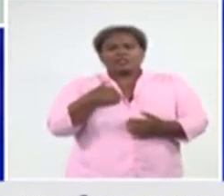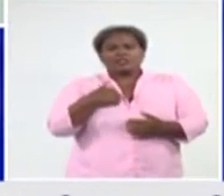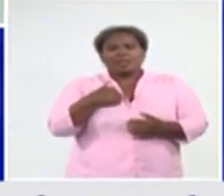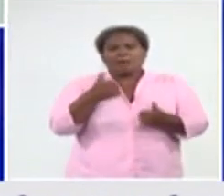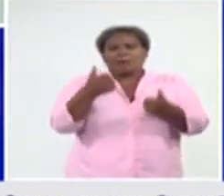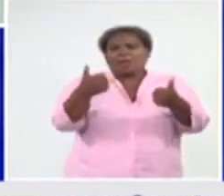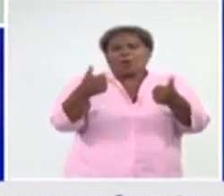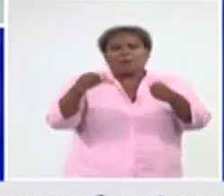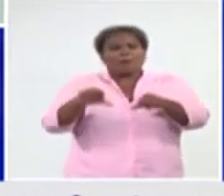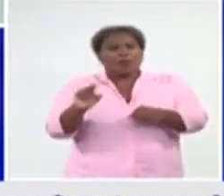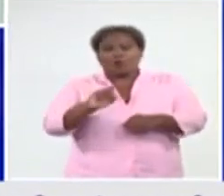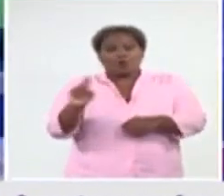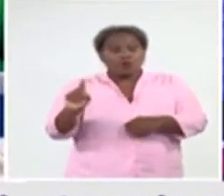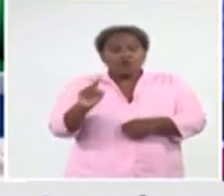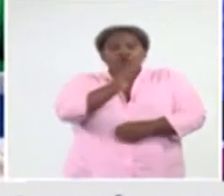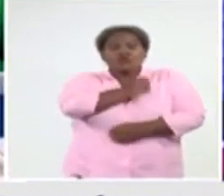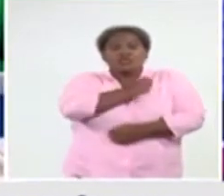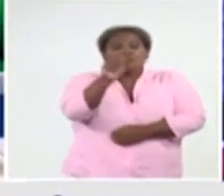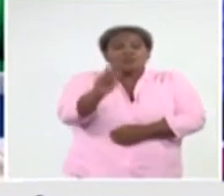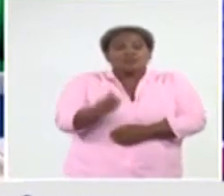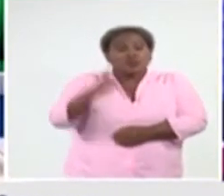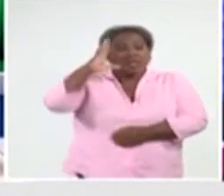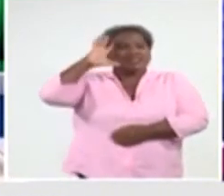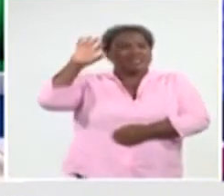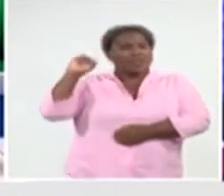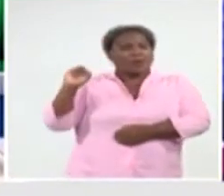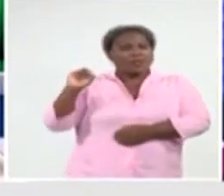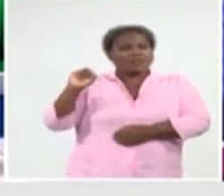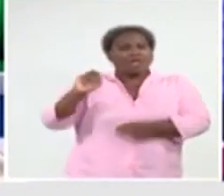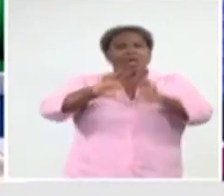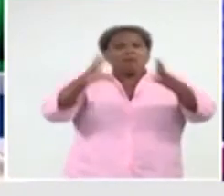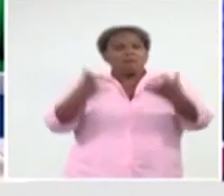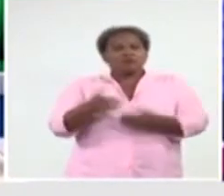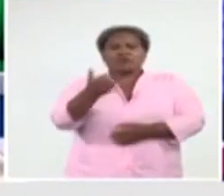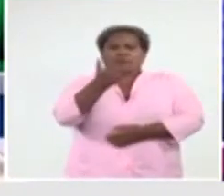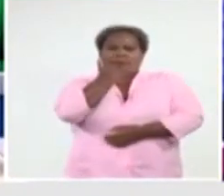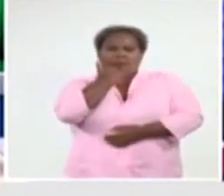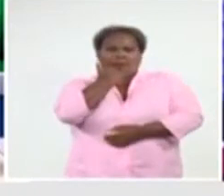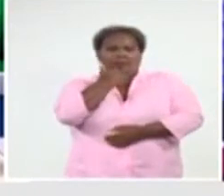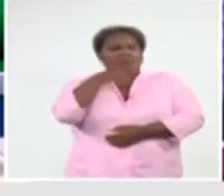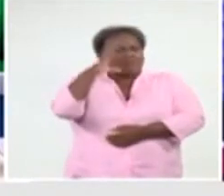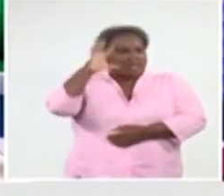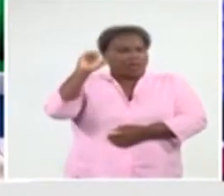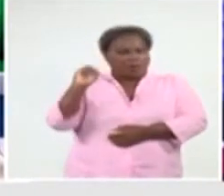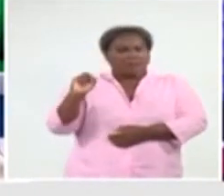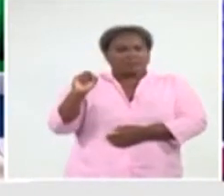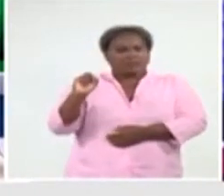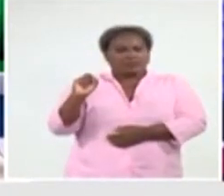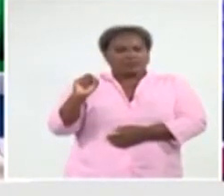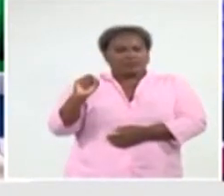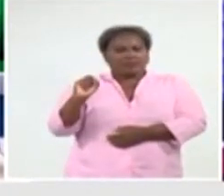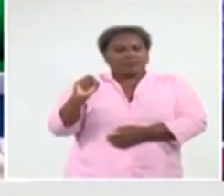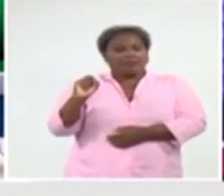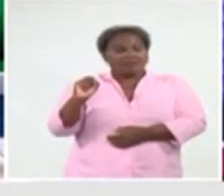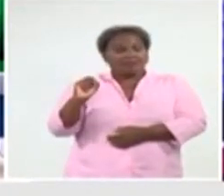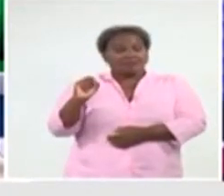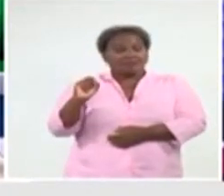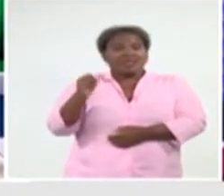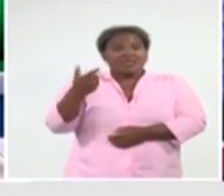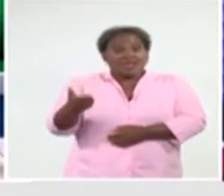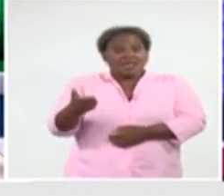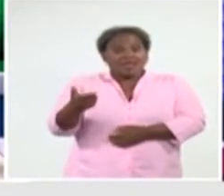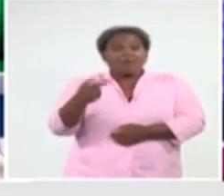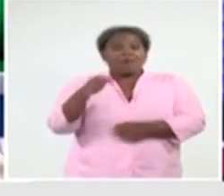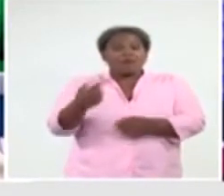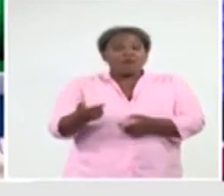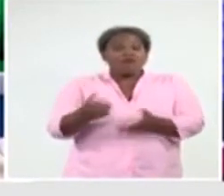es darnos cuenta. Todavía el mundo está enredado. Y darnos cuenta que está enredado porque las cepas han ido